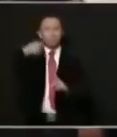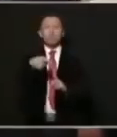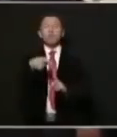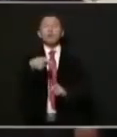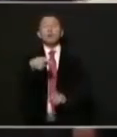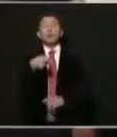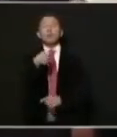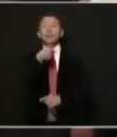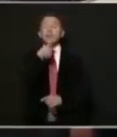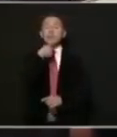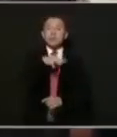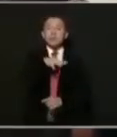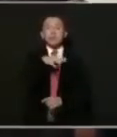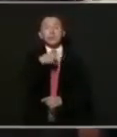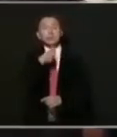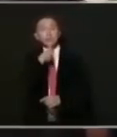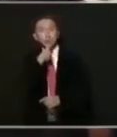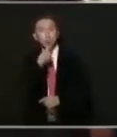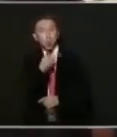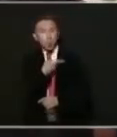niños pobres,